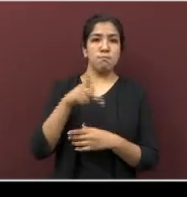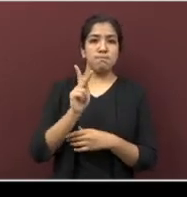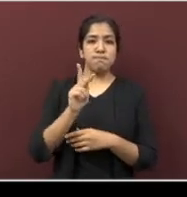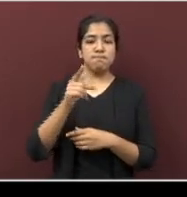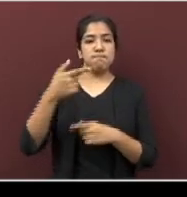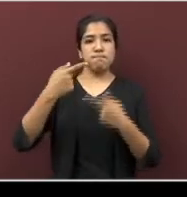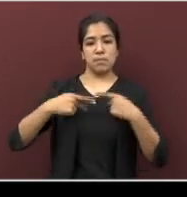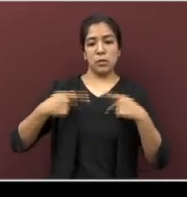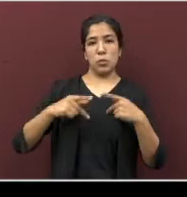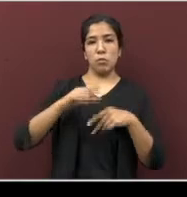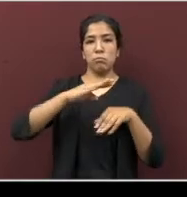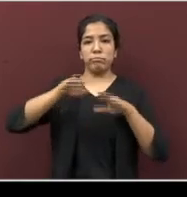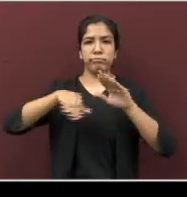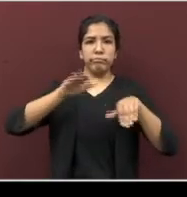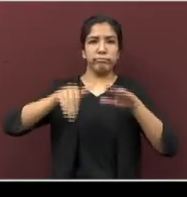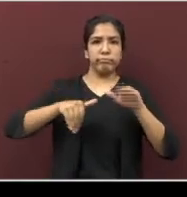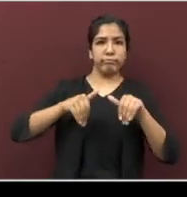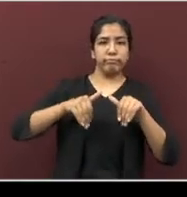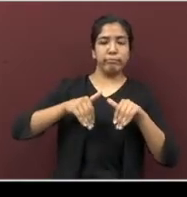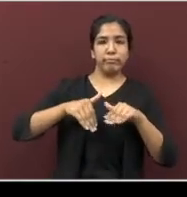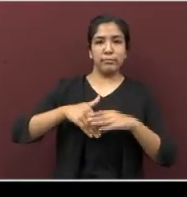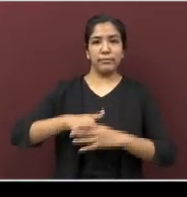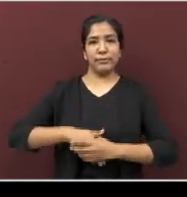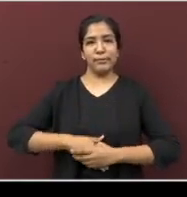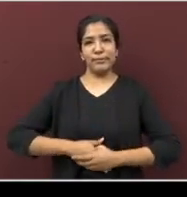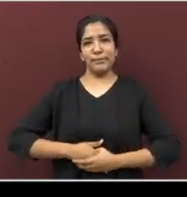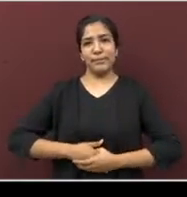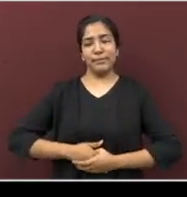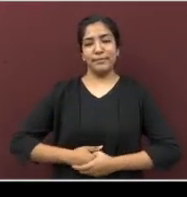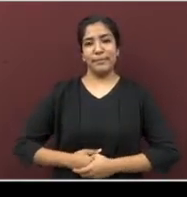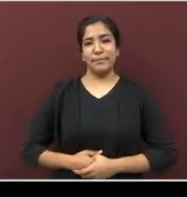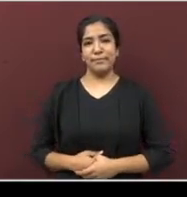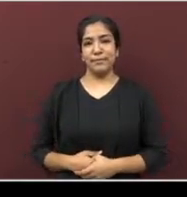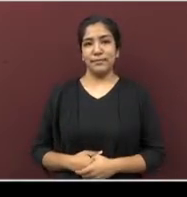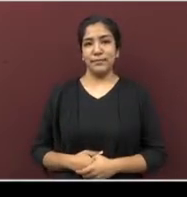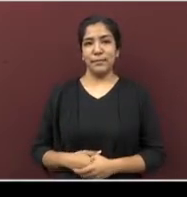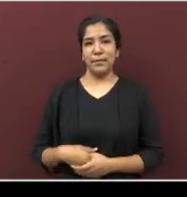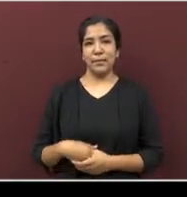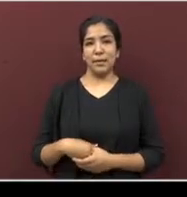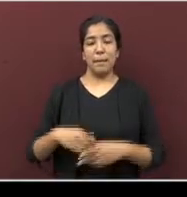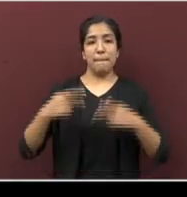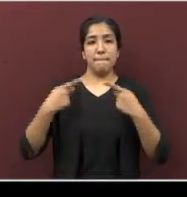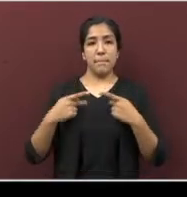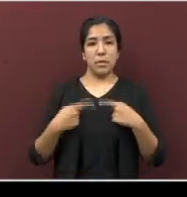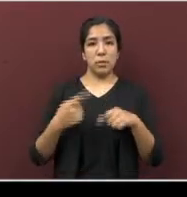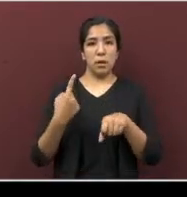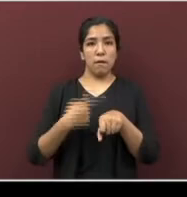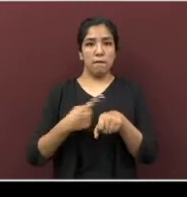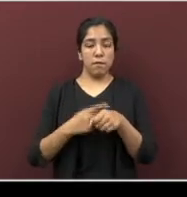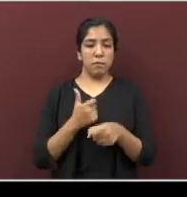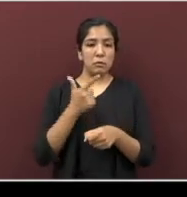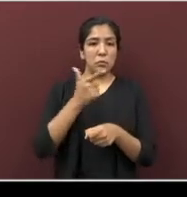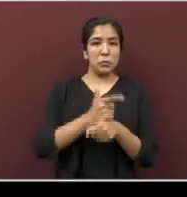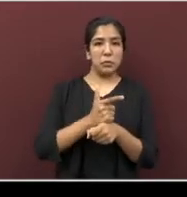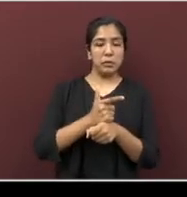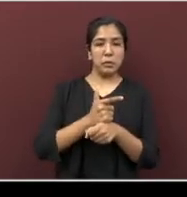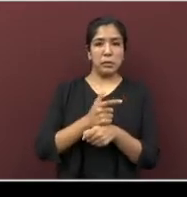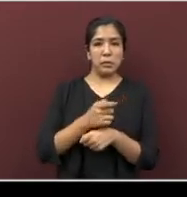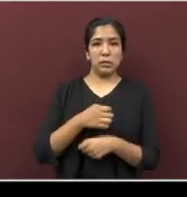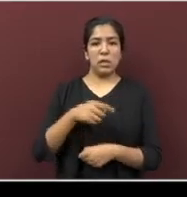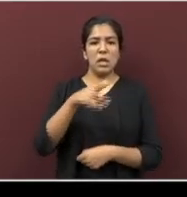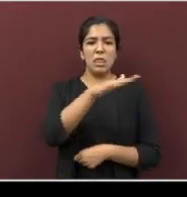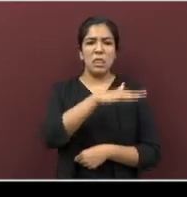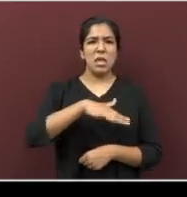enfermos positivos al sharq altares coptos son 63 mil 99 de ellos